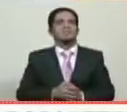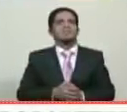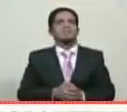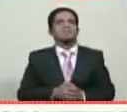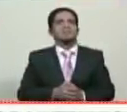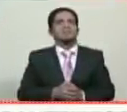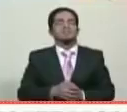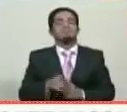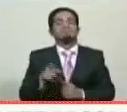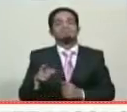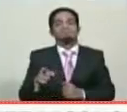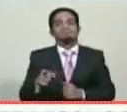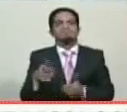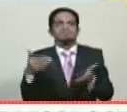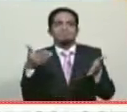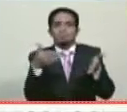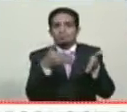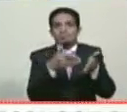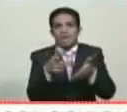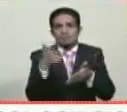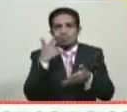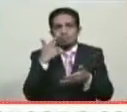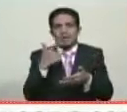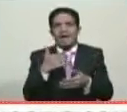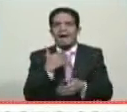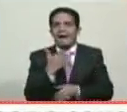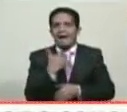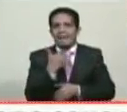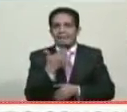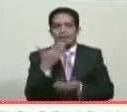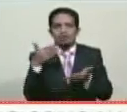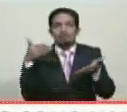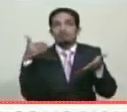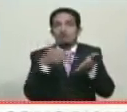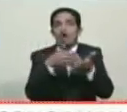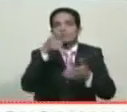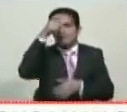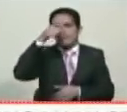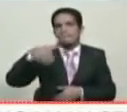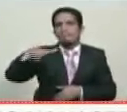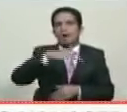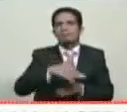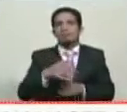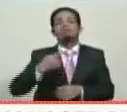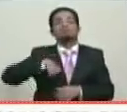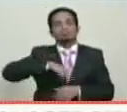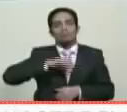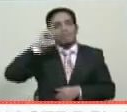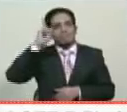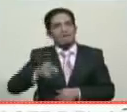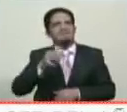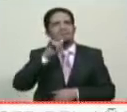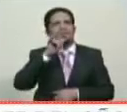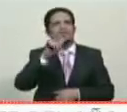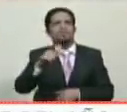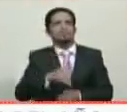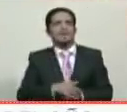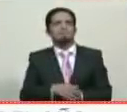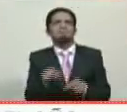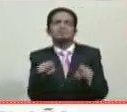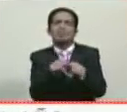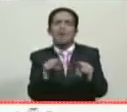provocado contra el pueblo. Esto es un acto criminal contra nuestro pueblo y así hay que denunciarlo. Es un acto